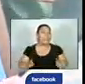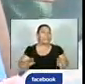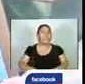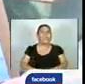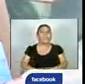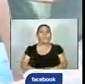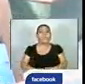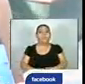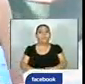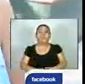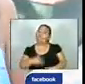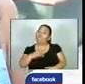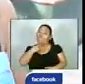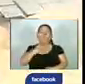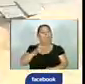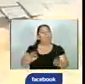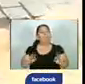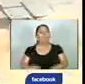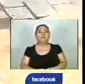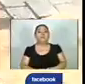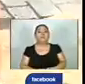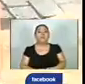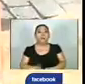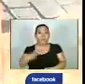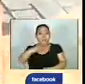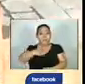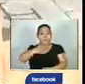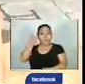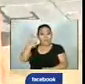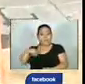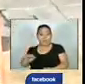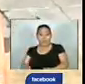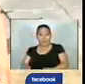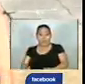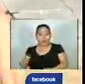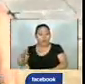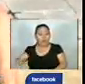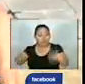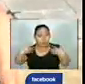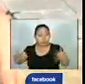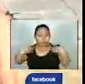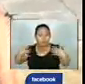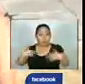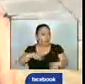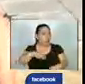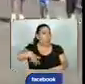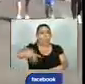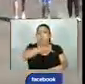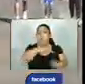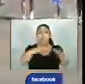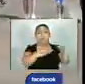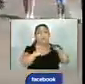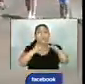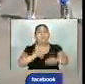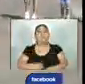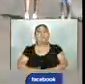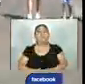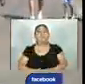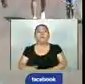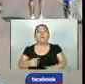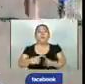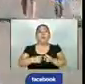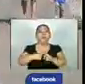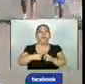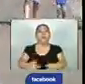sentimos más bien. Para que se entretenga mi niño, porque está haciendo demasiado calor y por todos lados estoy bueno. Y ante las altas